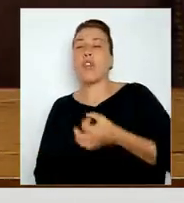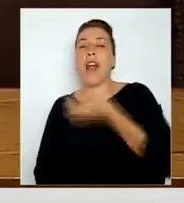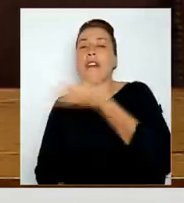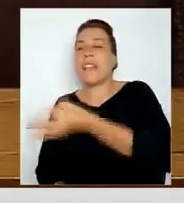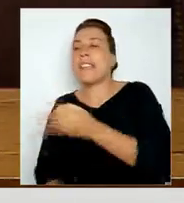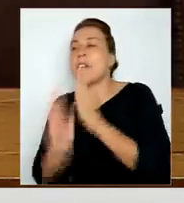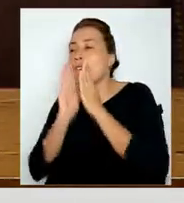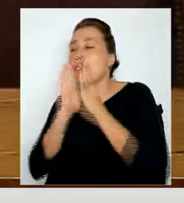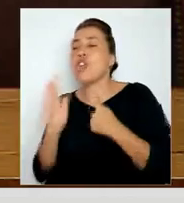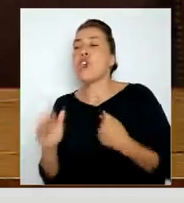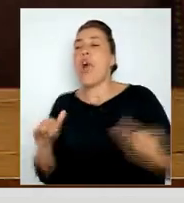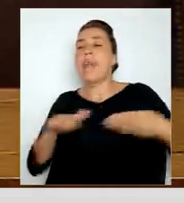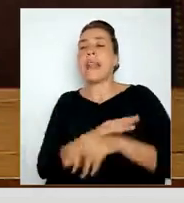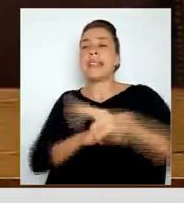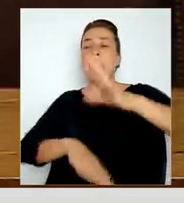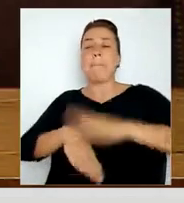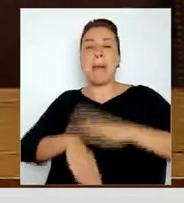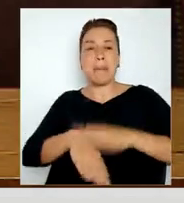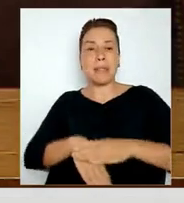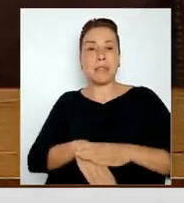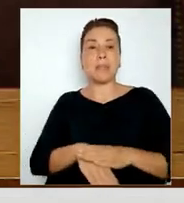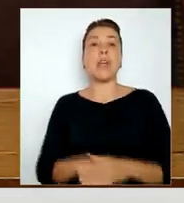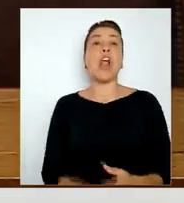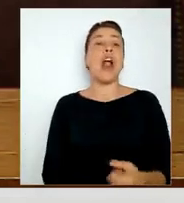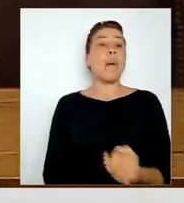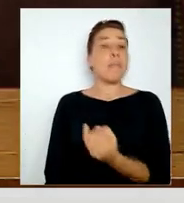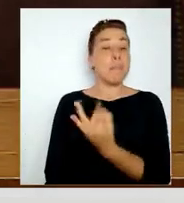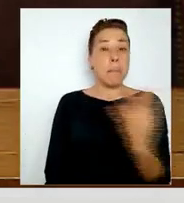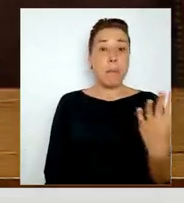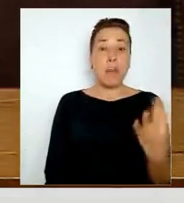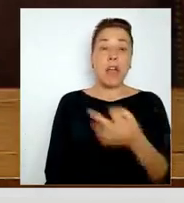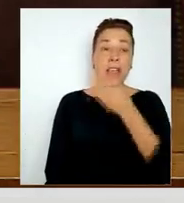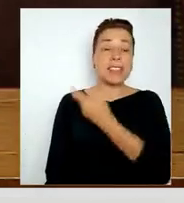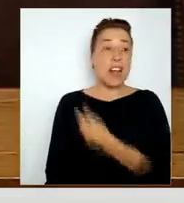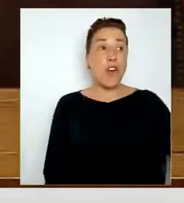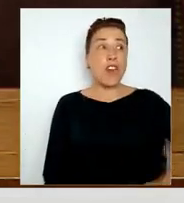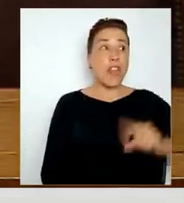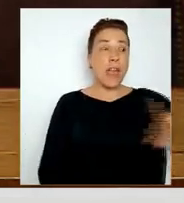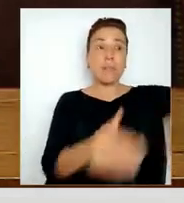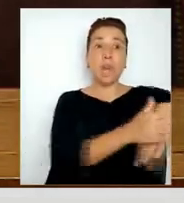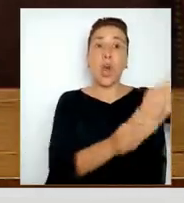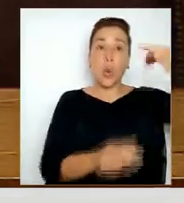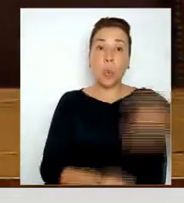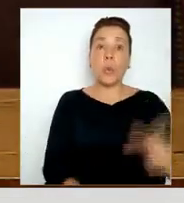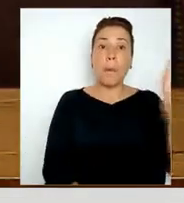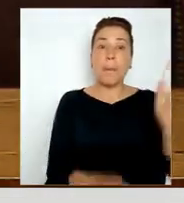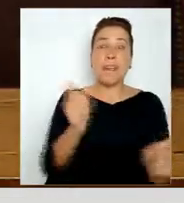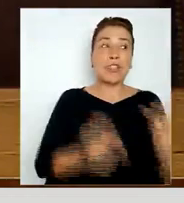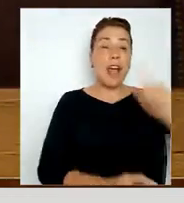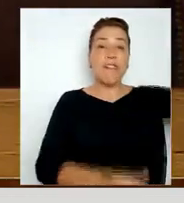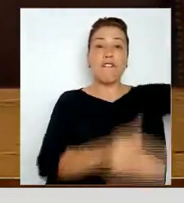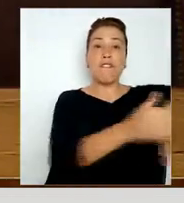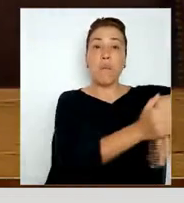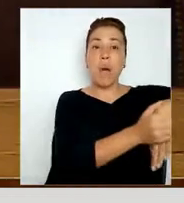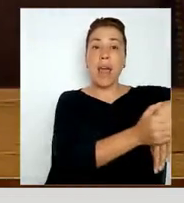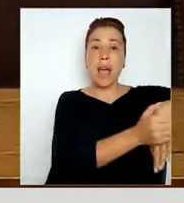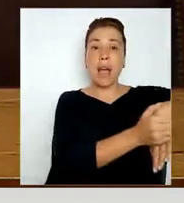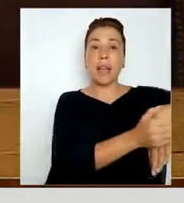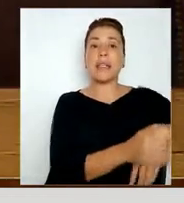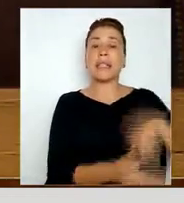el número que da el gobierno es el número que corresponde personas que fueron expulsadas y que están fuera del país